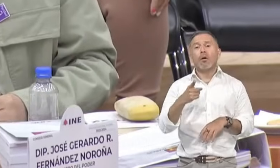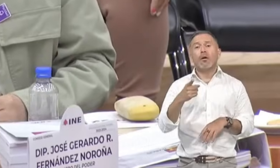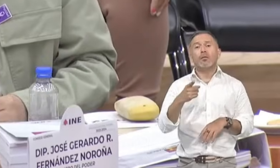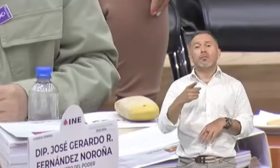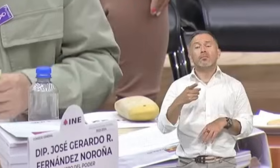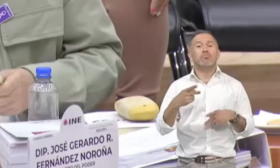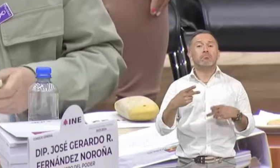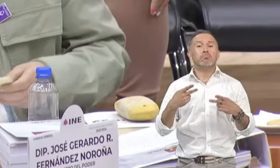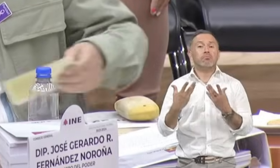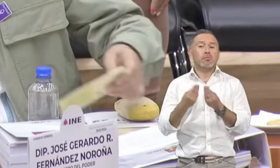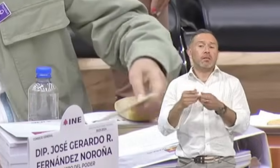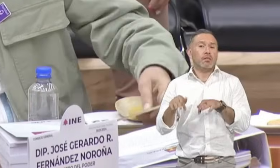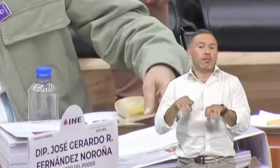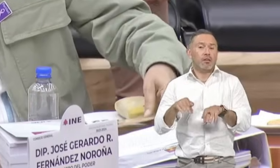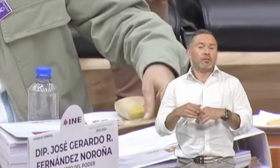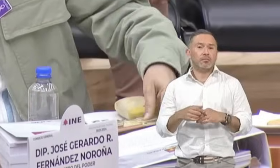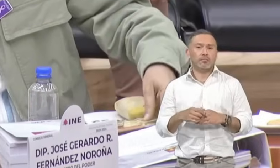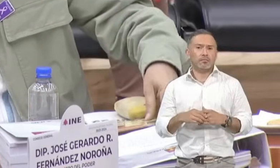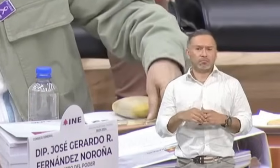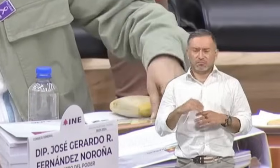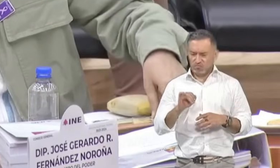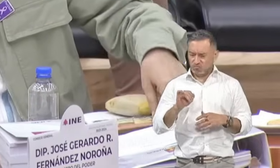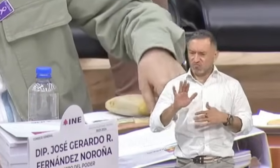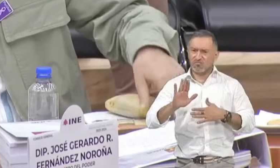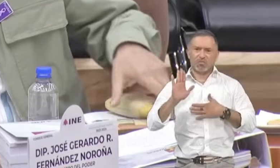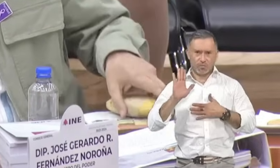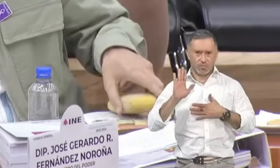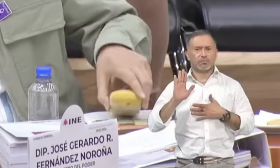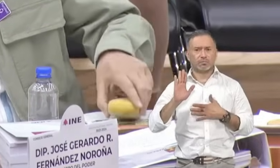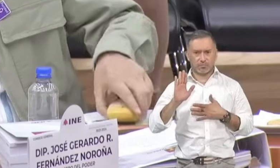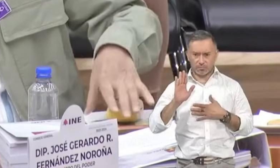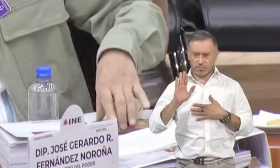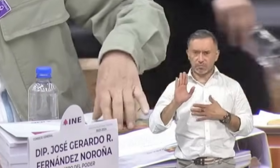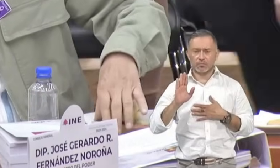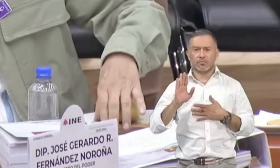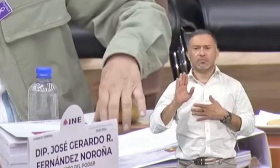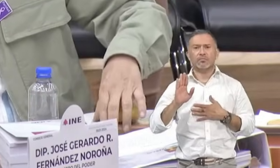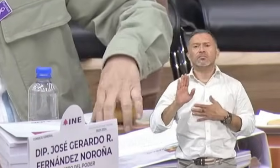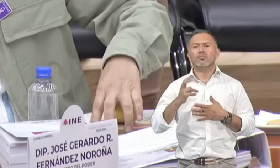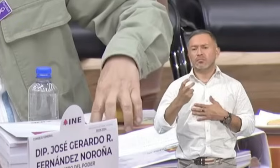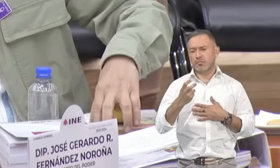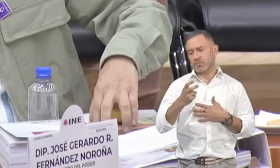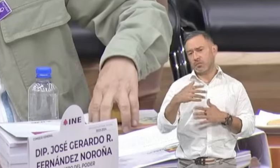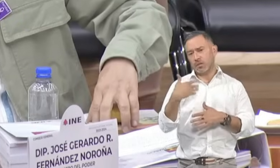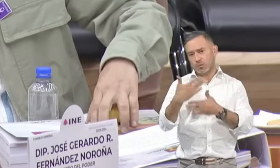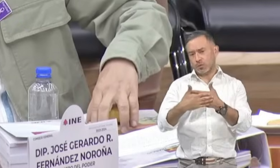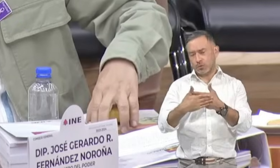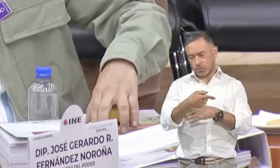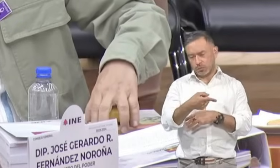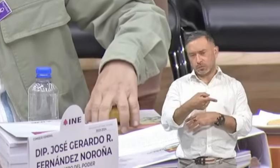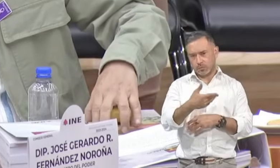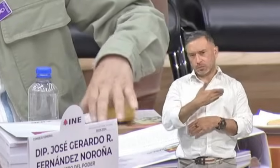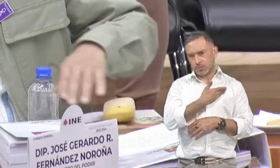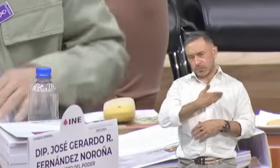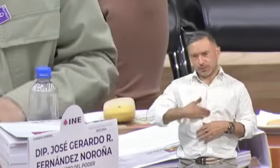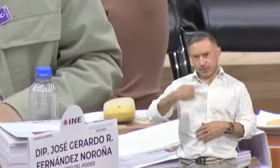y el voto de la ciudadanía, y así será la que determine la próxima presidenta